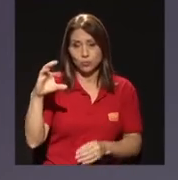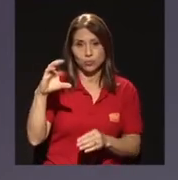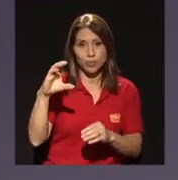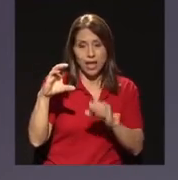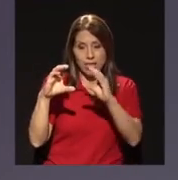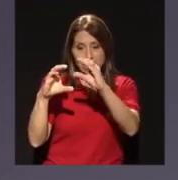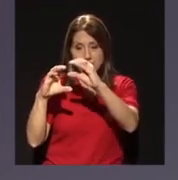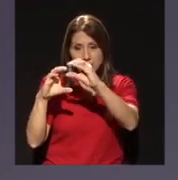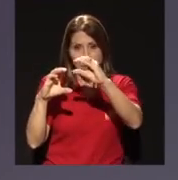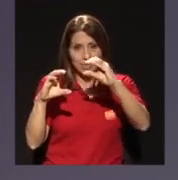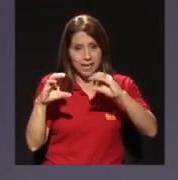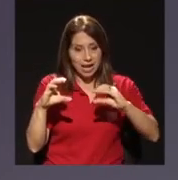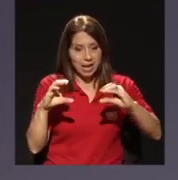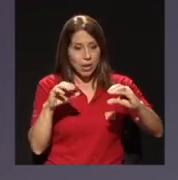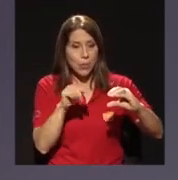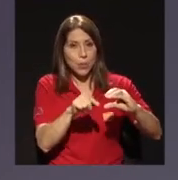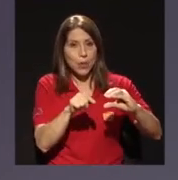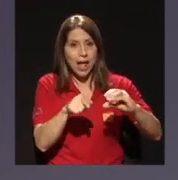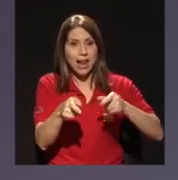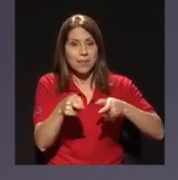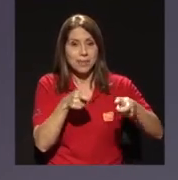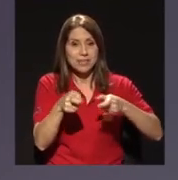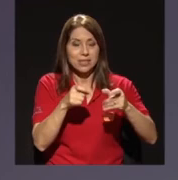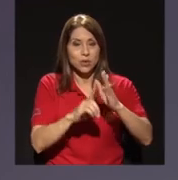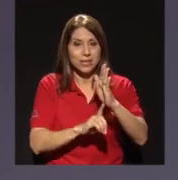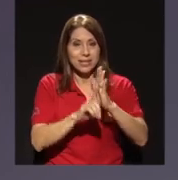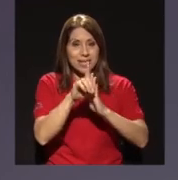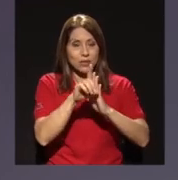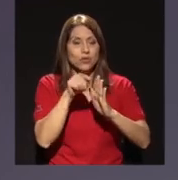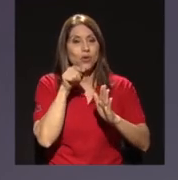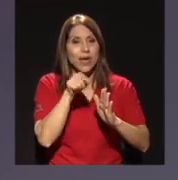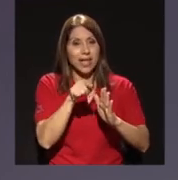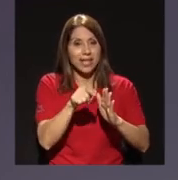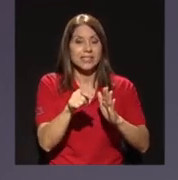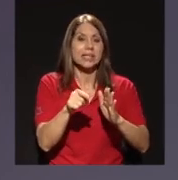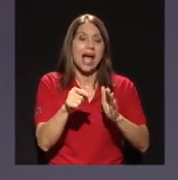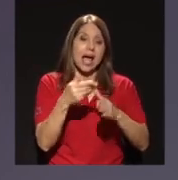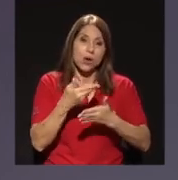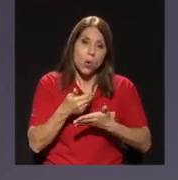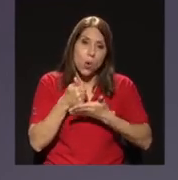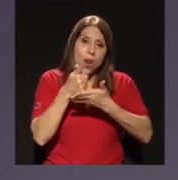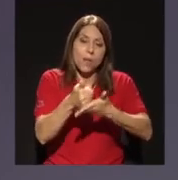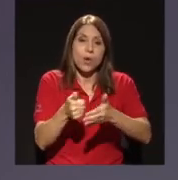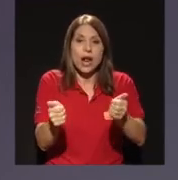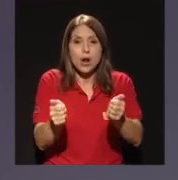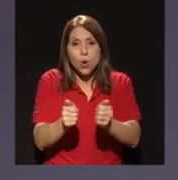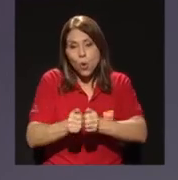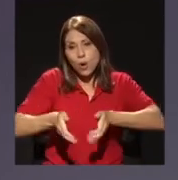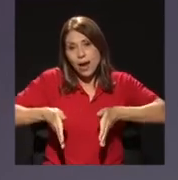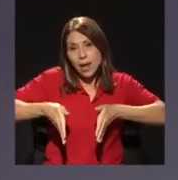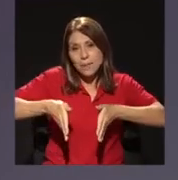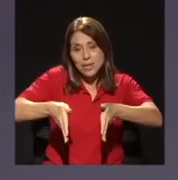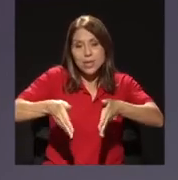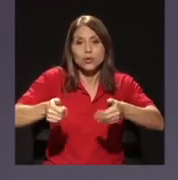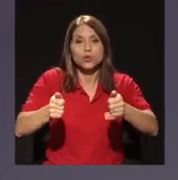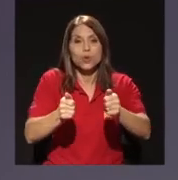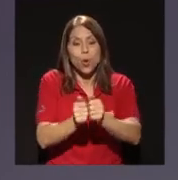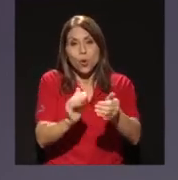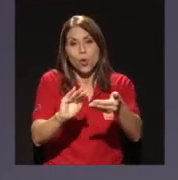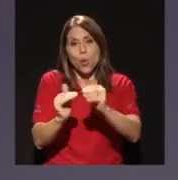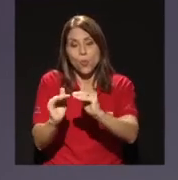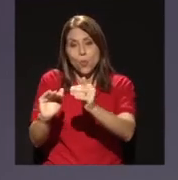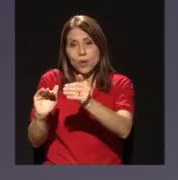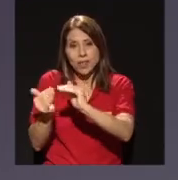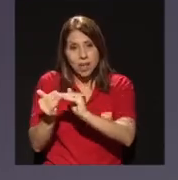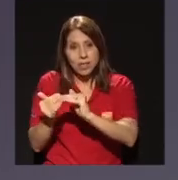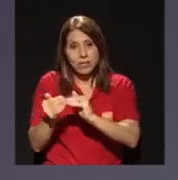un aporte a la Administración de Desarrollo, que es la que colabora con caminos, con las comunidades, pues, cuando presentan sus proyectos.